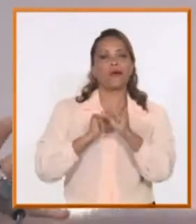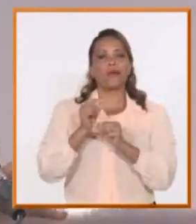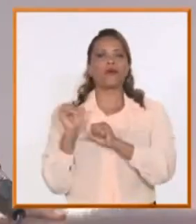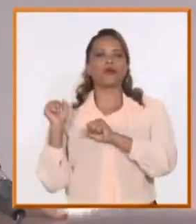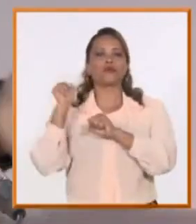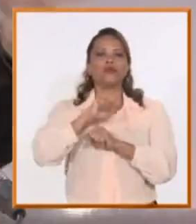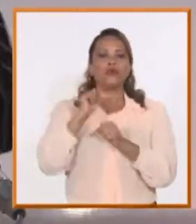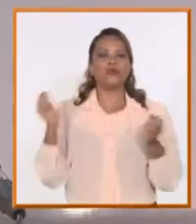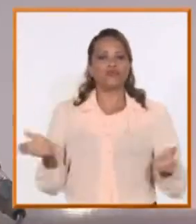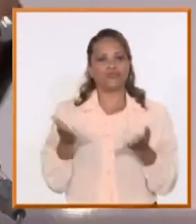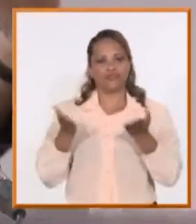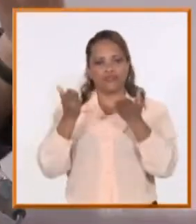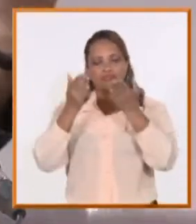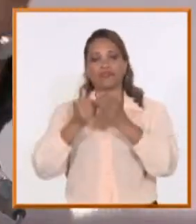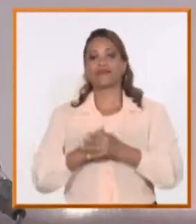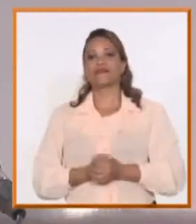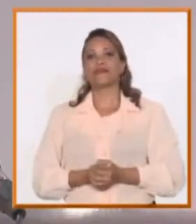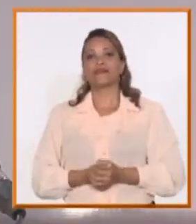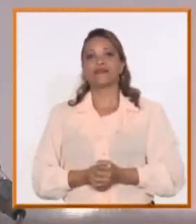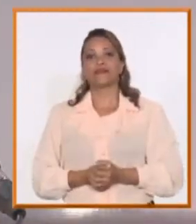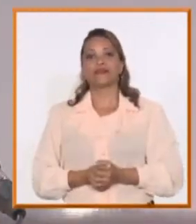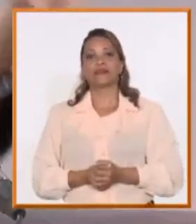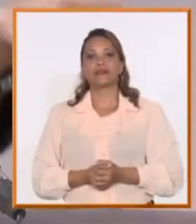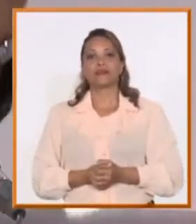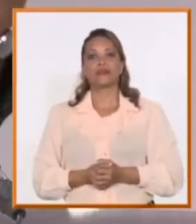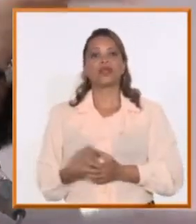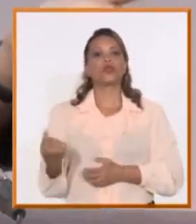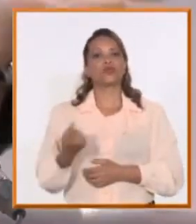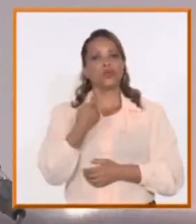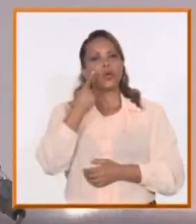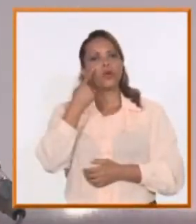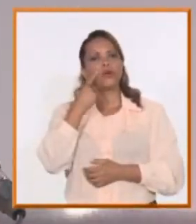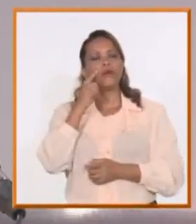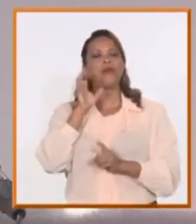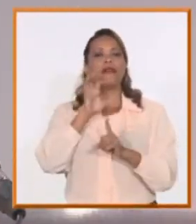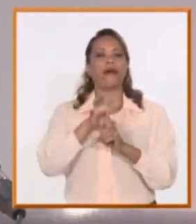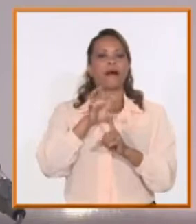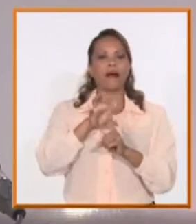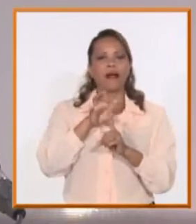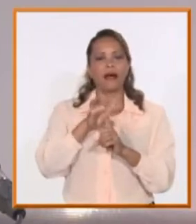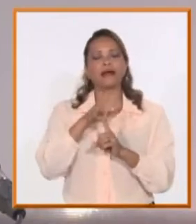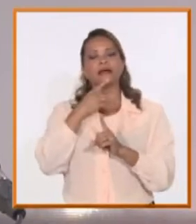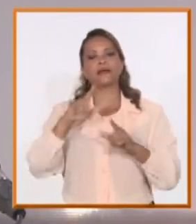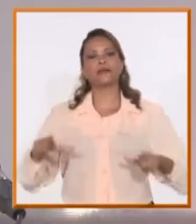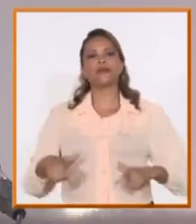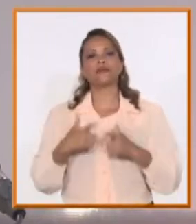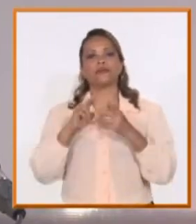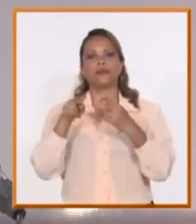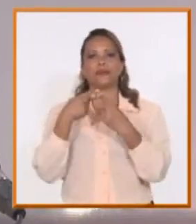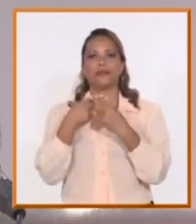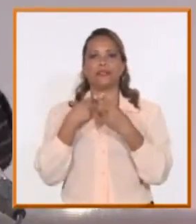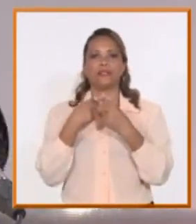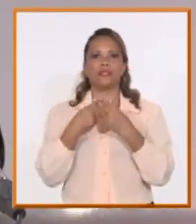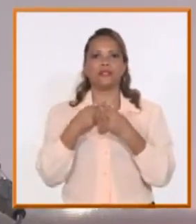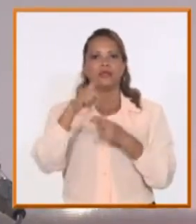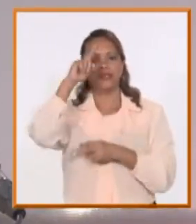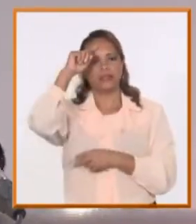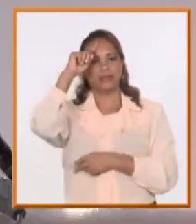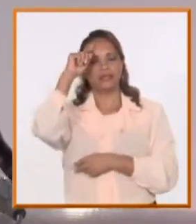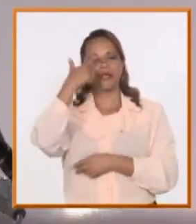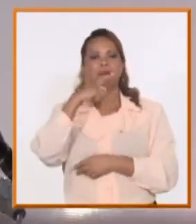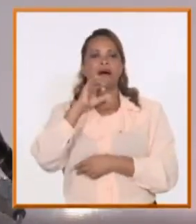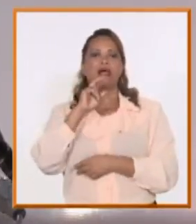se ha revitalizado, y vimos todas las rutas críticas que cumplieron para los Juegos Panamericanos en San Salvador y